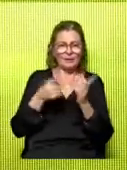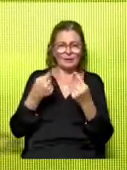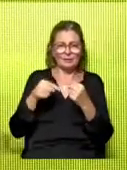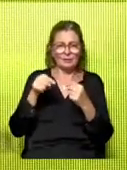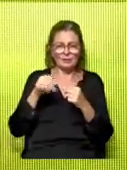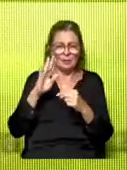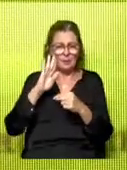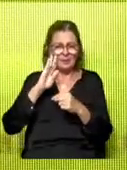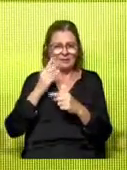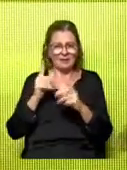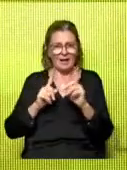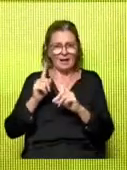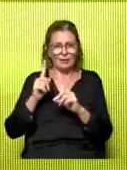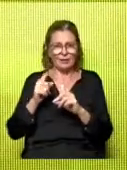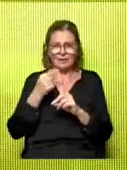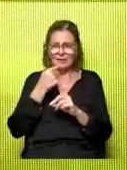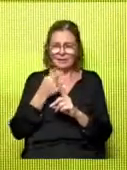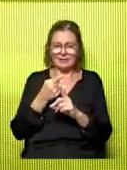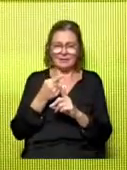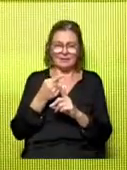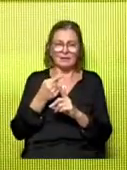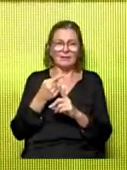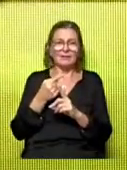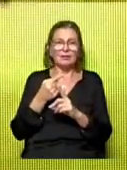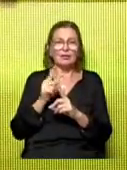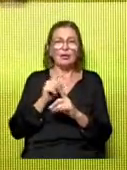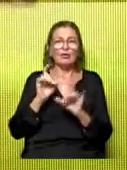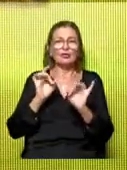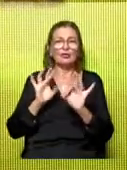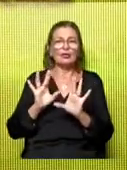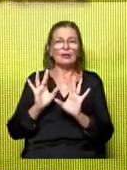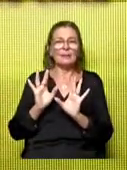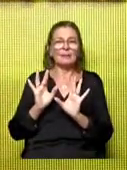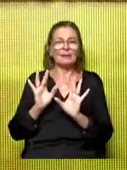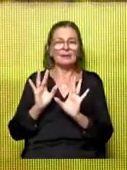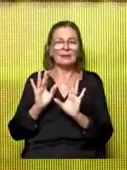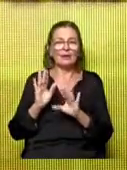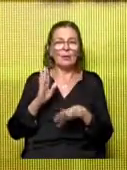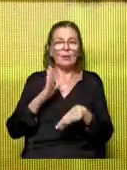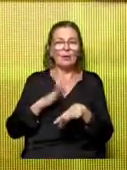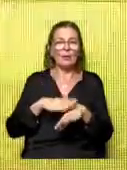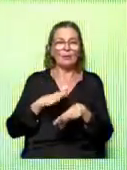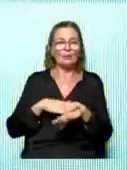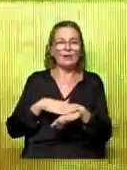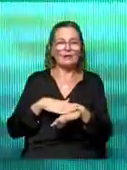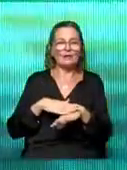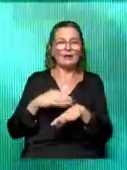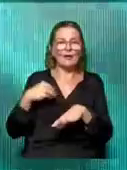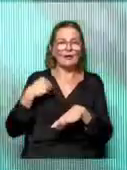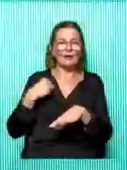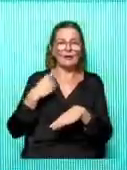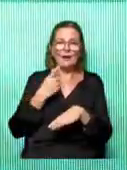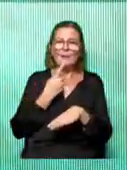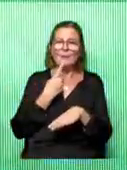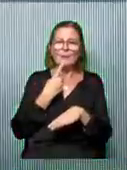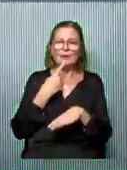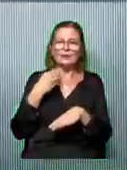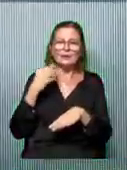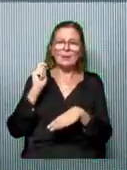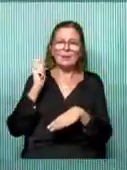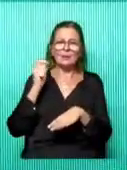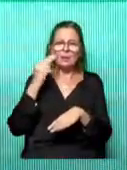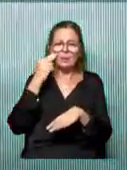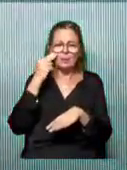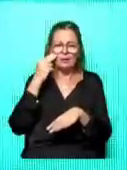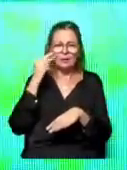nos parece que es algo que es a destacar porque no solo es un cargo de confianza, es la política pública está afectada por